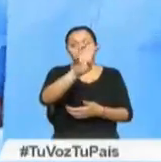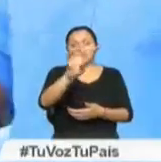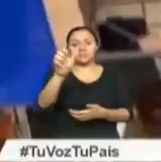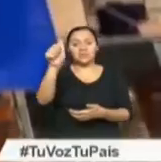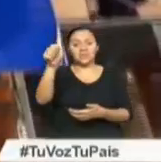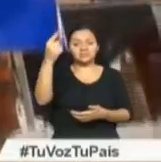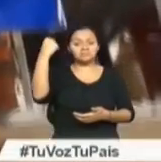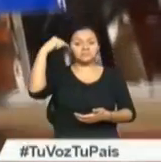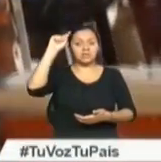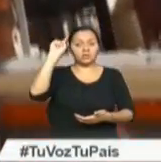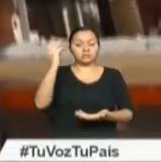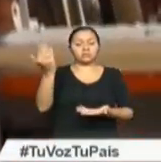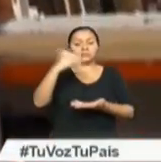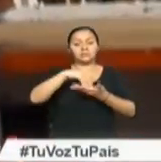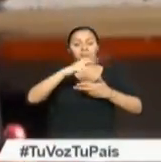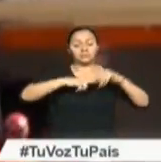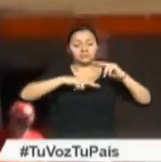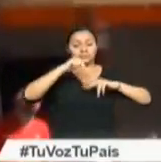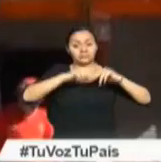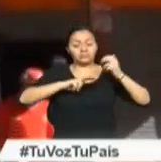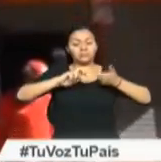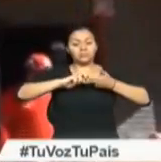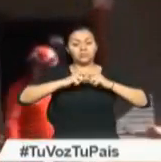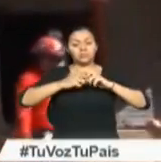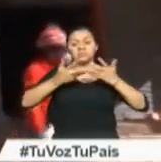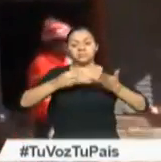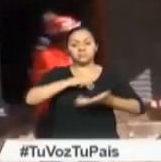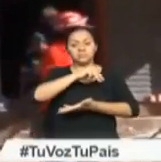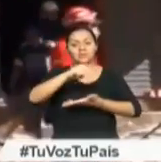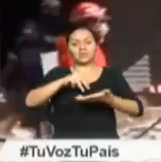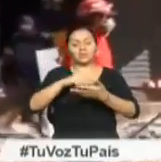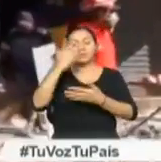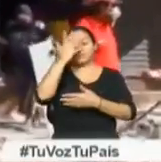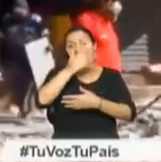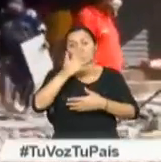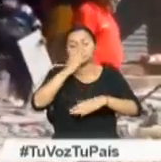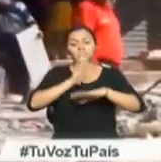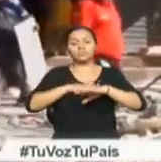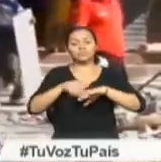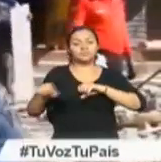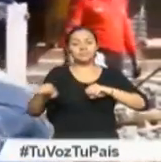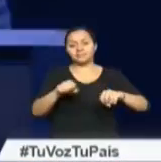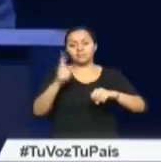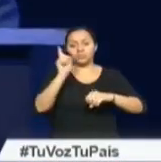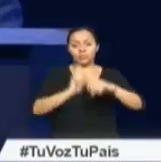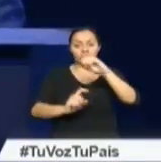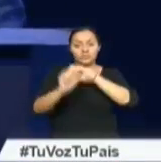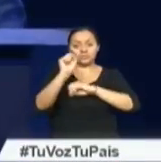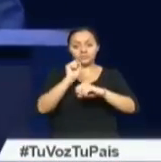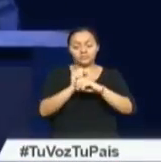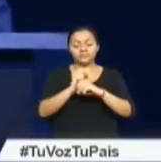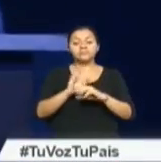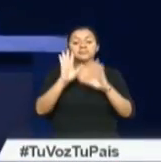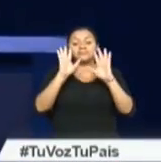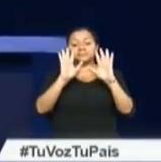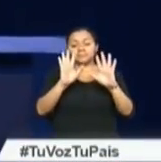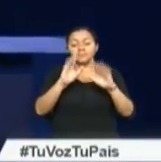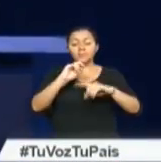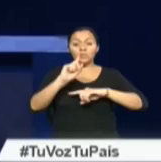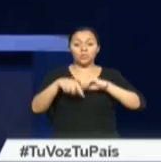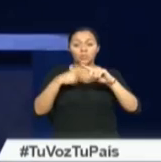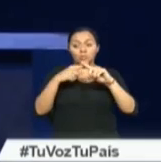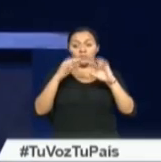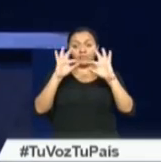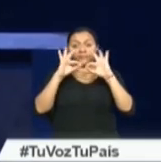$2,410 millones en la reconstrucción de las zonas afectadas de Manabí y Esmeraldas luego del terremoto del año pasado. Mientras una familia